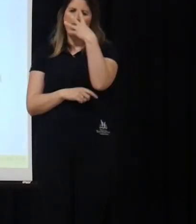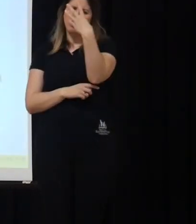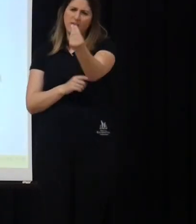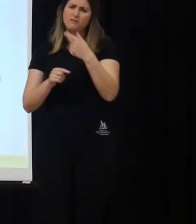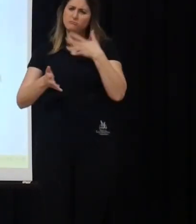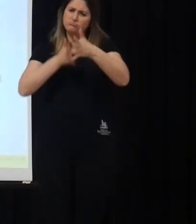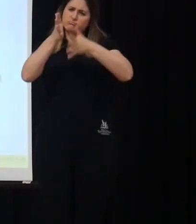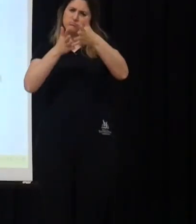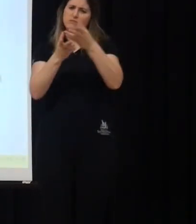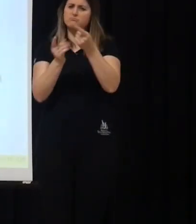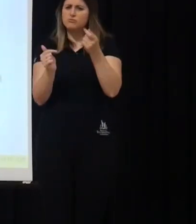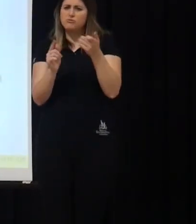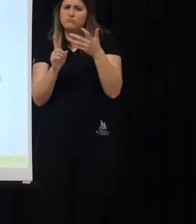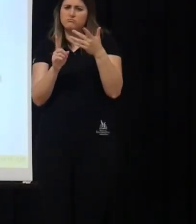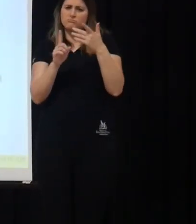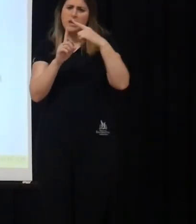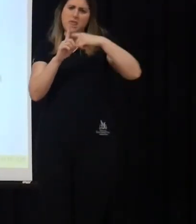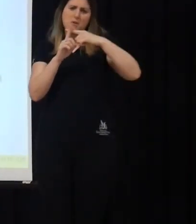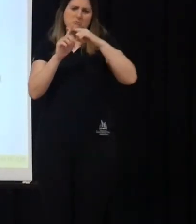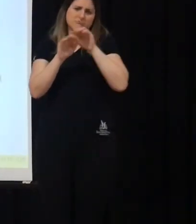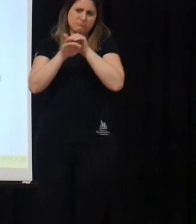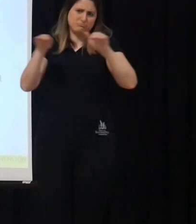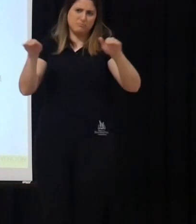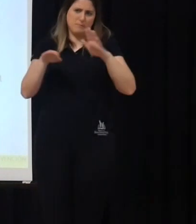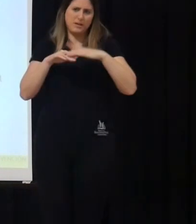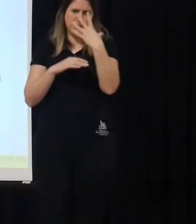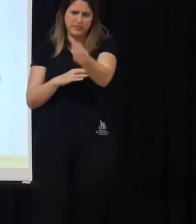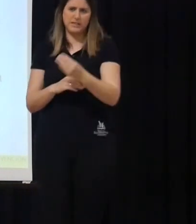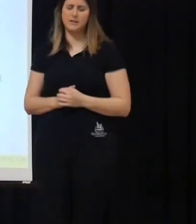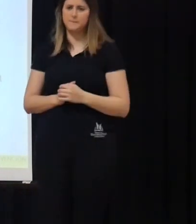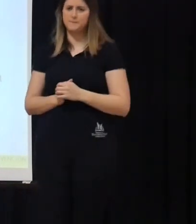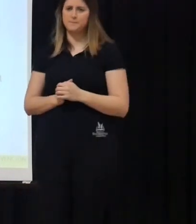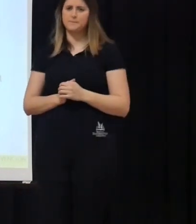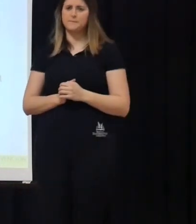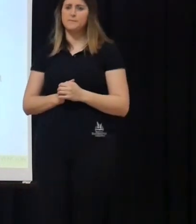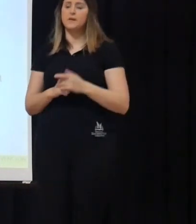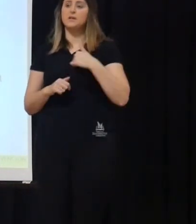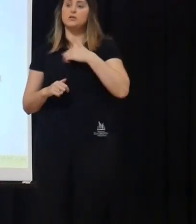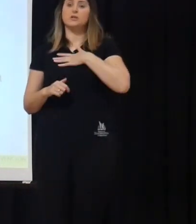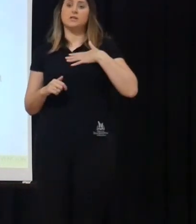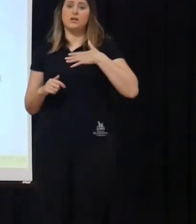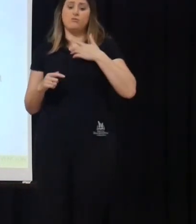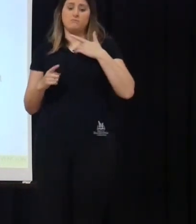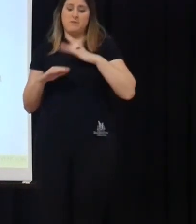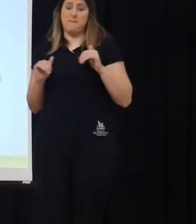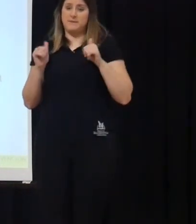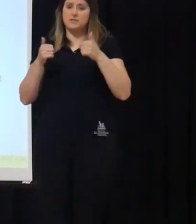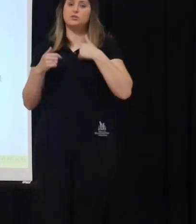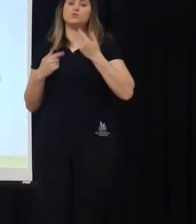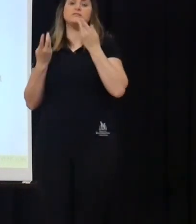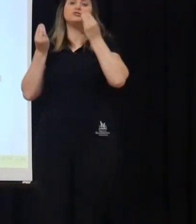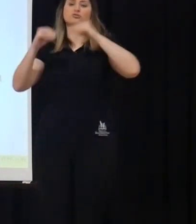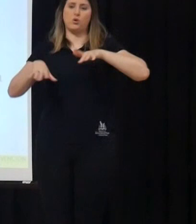Pues por un poco para extender el ambiente, Me gustaría contarles una